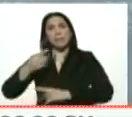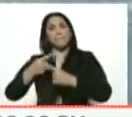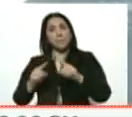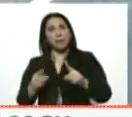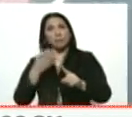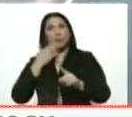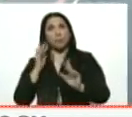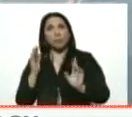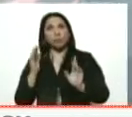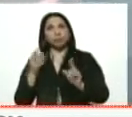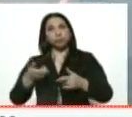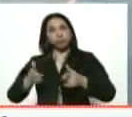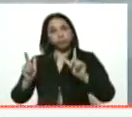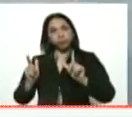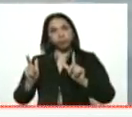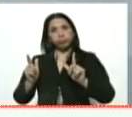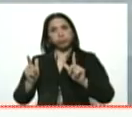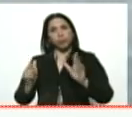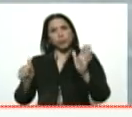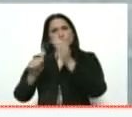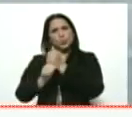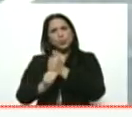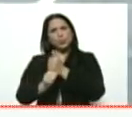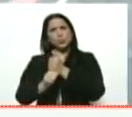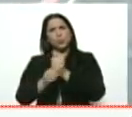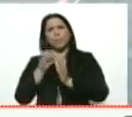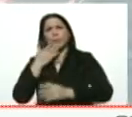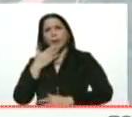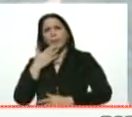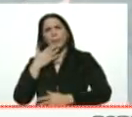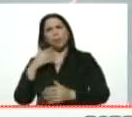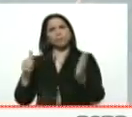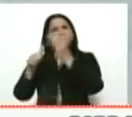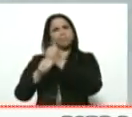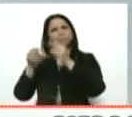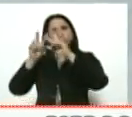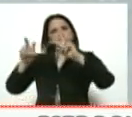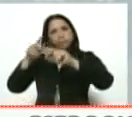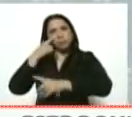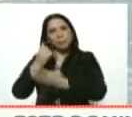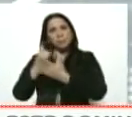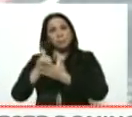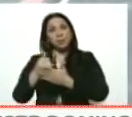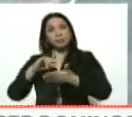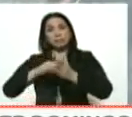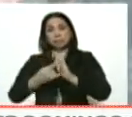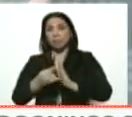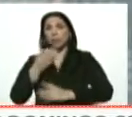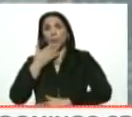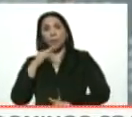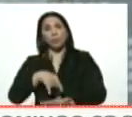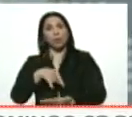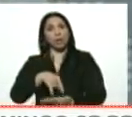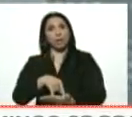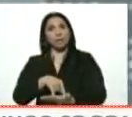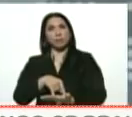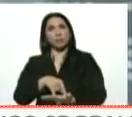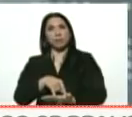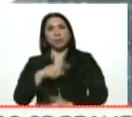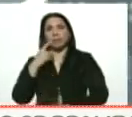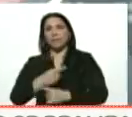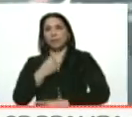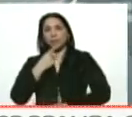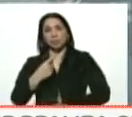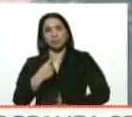pueda permitir ir construyendo el semáforo epidemiológico. Sin embargo, en el caso Carabobo, vale